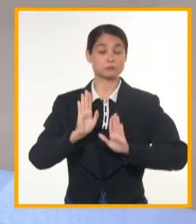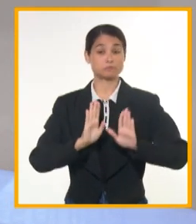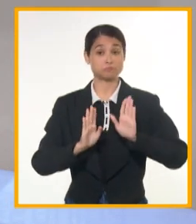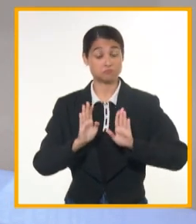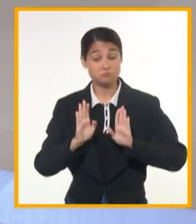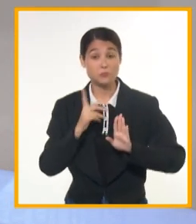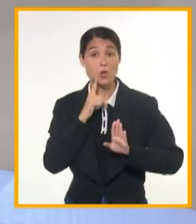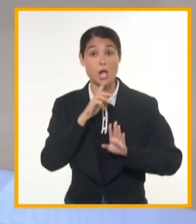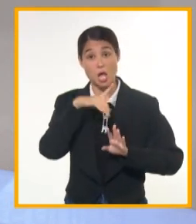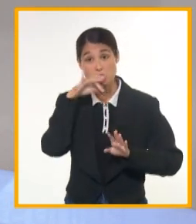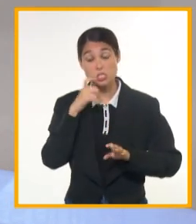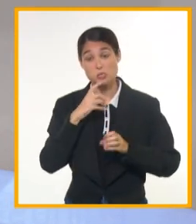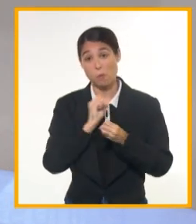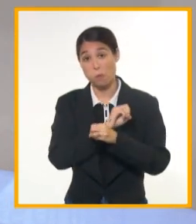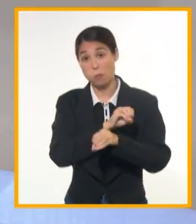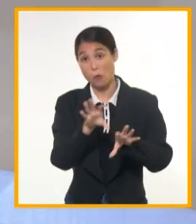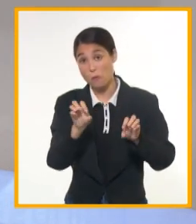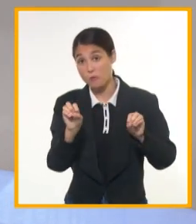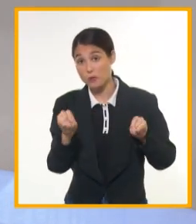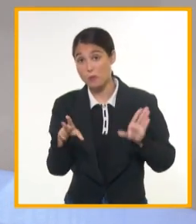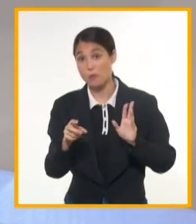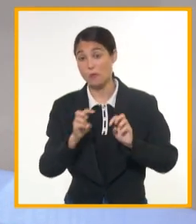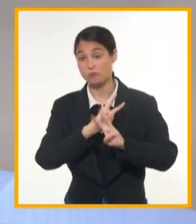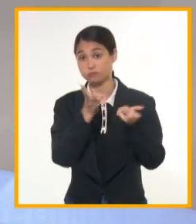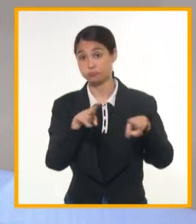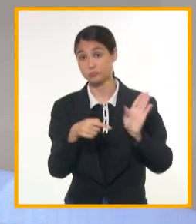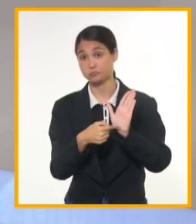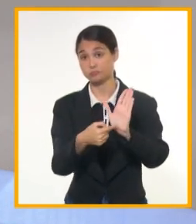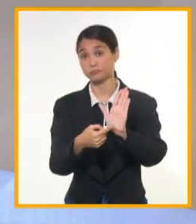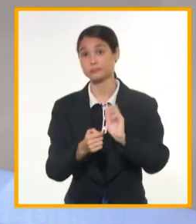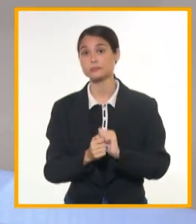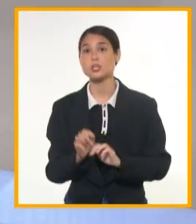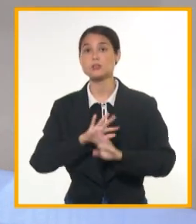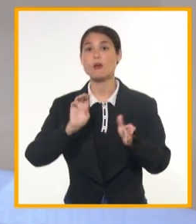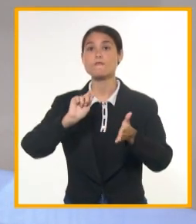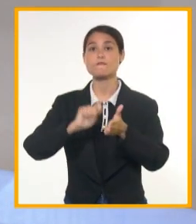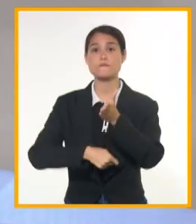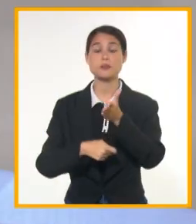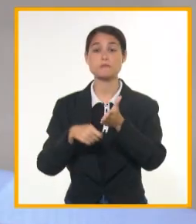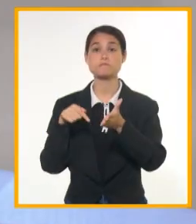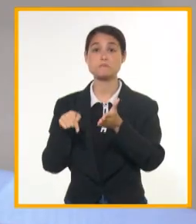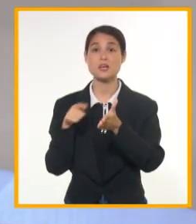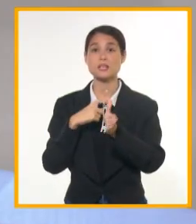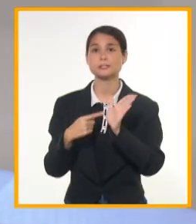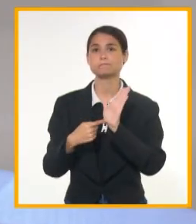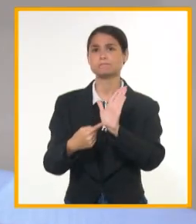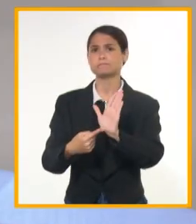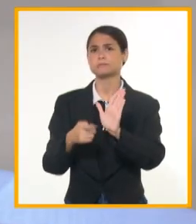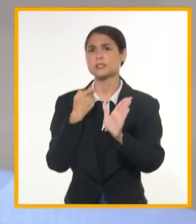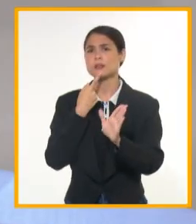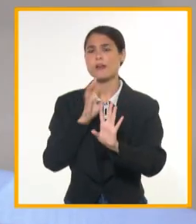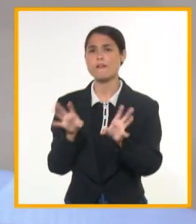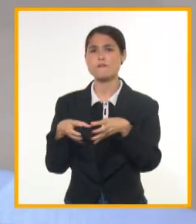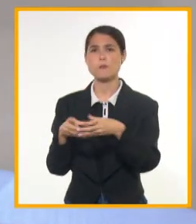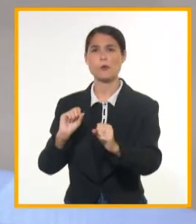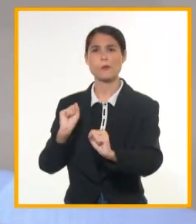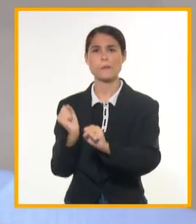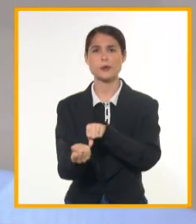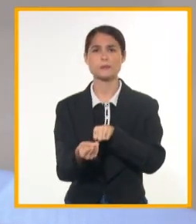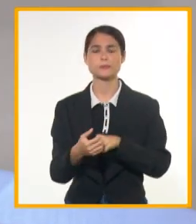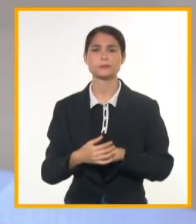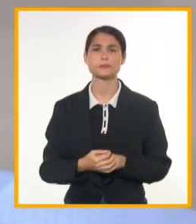publicó de lo que en aquel momento ocurrió, y es una firma de lobby que representaba a Major League Baseball. Así que